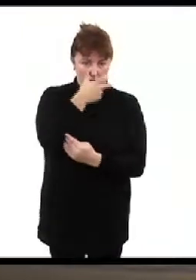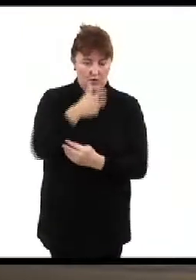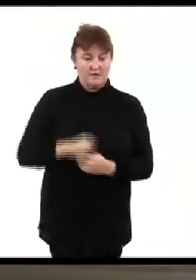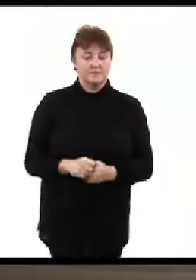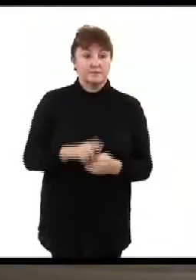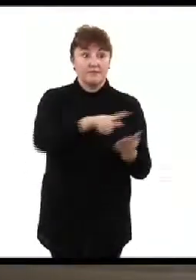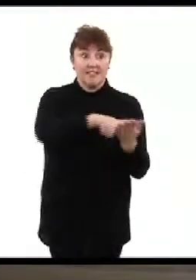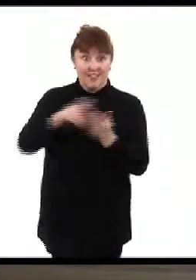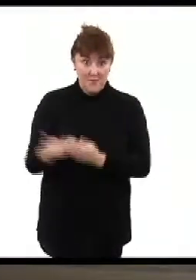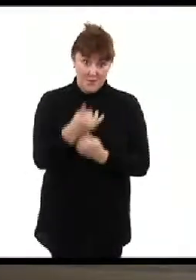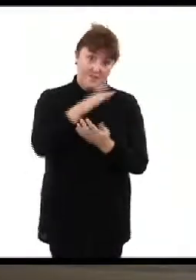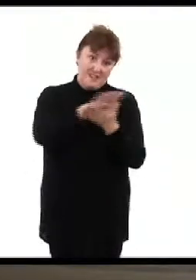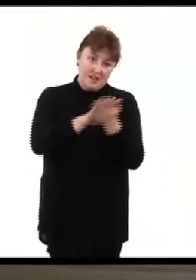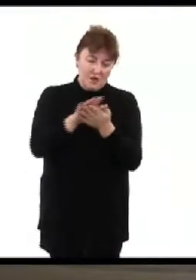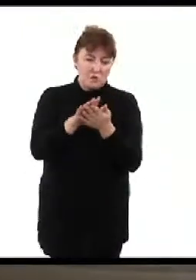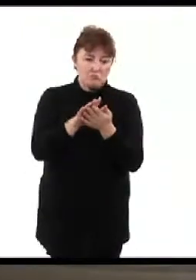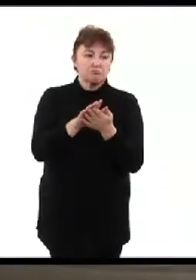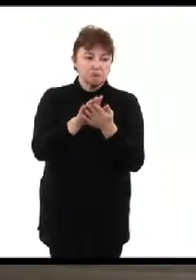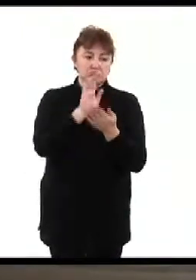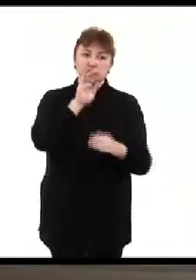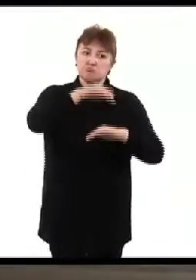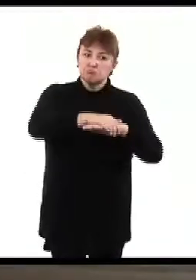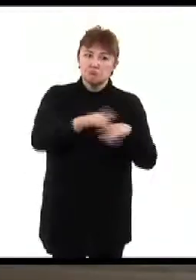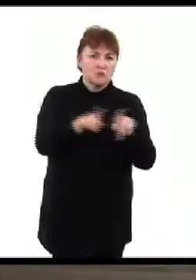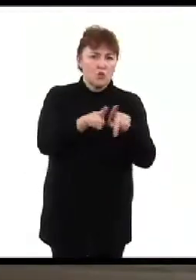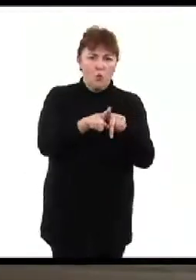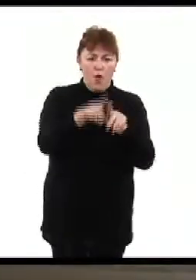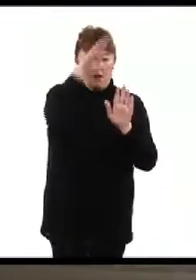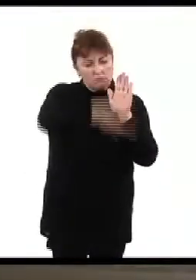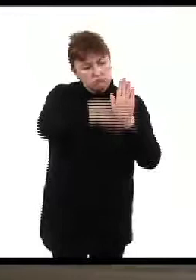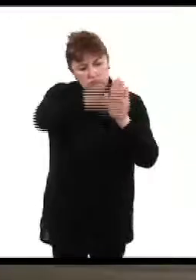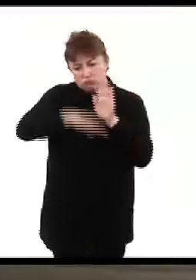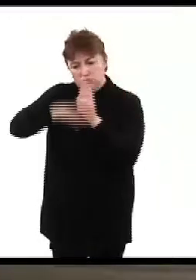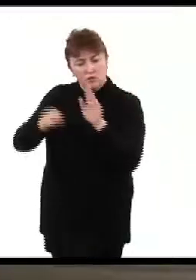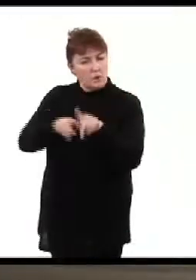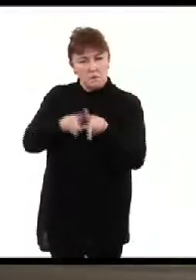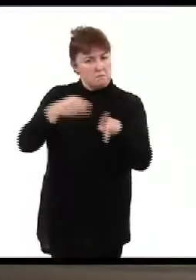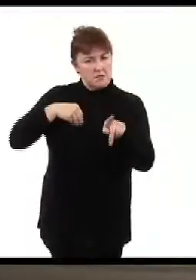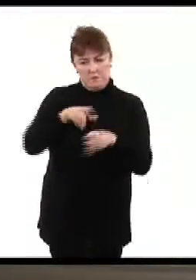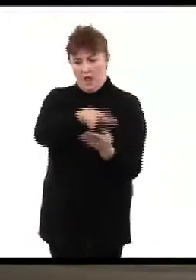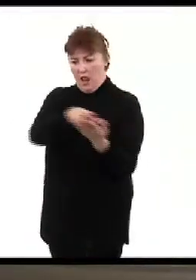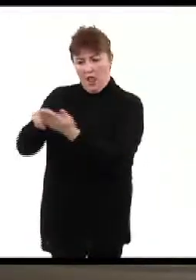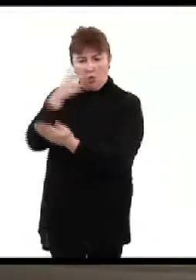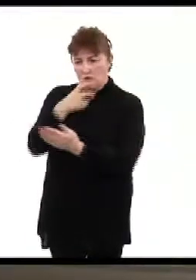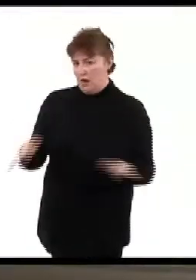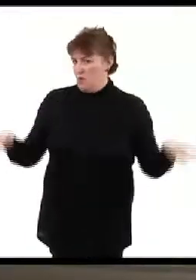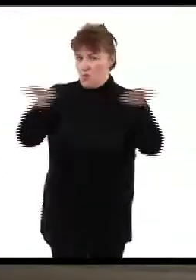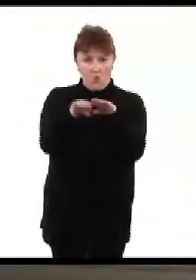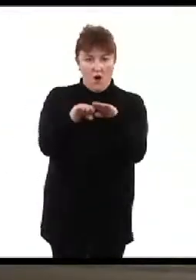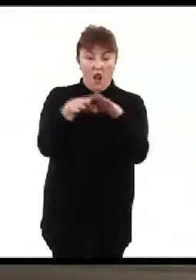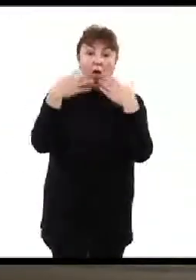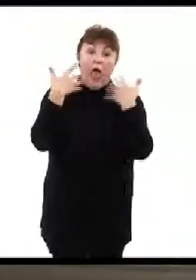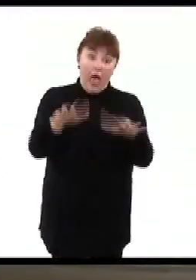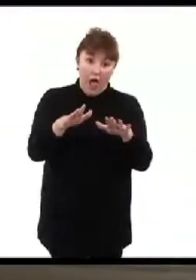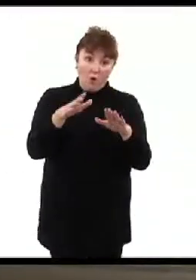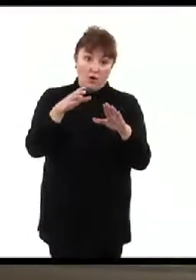los signos cumple, por tanto, las mismas condiciones que las lenguas orales, aunque utiliza una vía